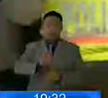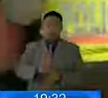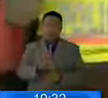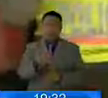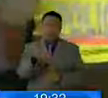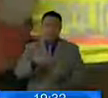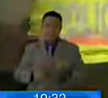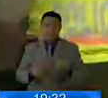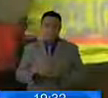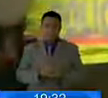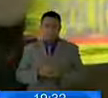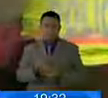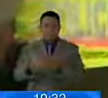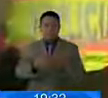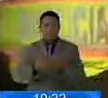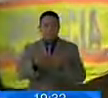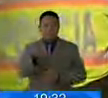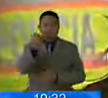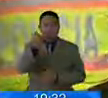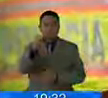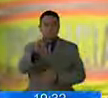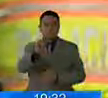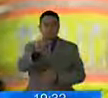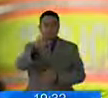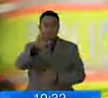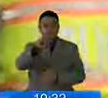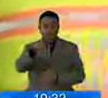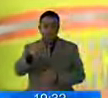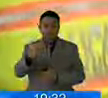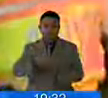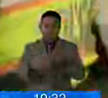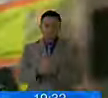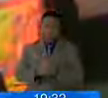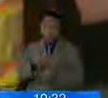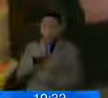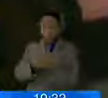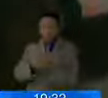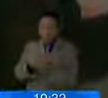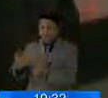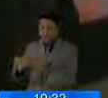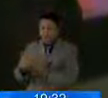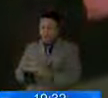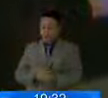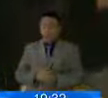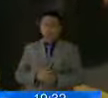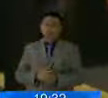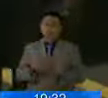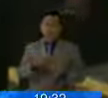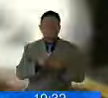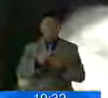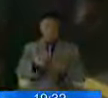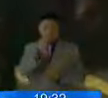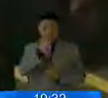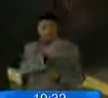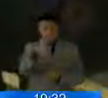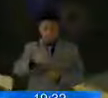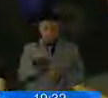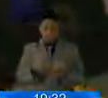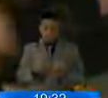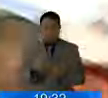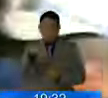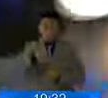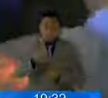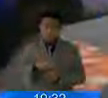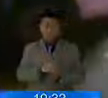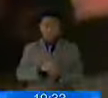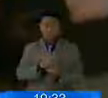eso lo determinará el CIA. Muchas gracias, Cris, por tu valiosa información. Así es, compañeros, como podemos observar en estos momentos,